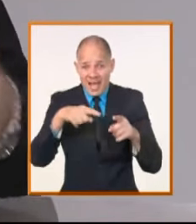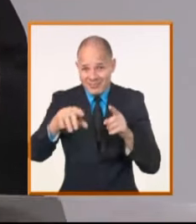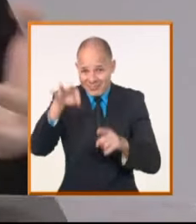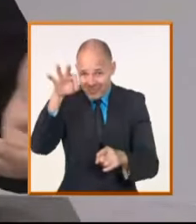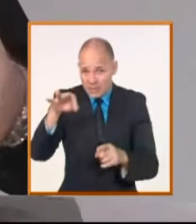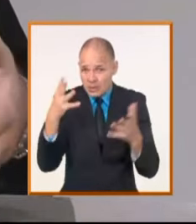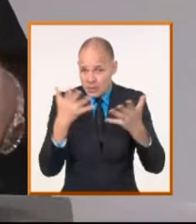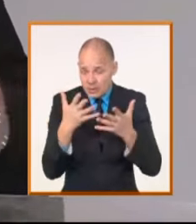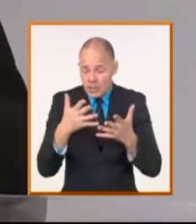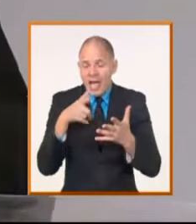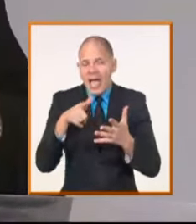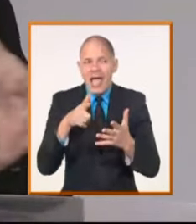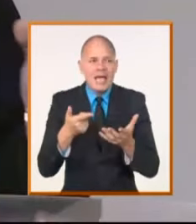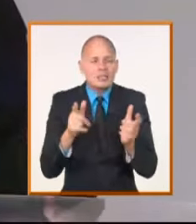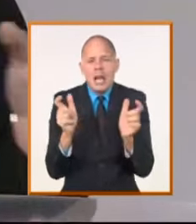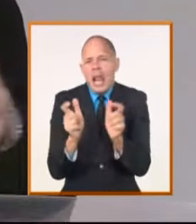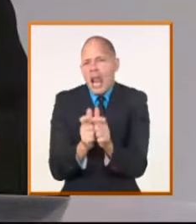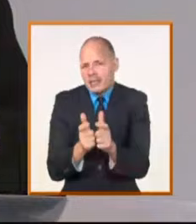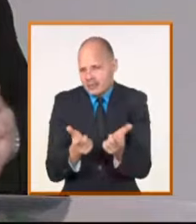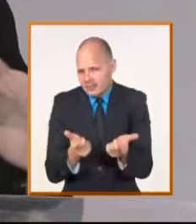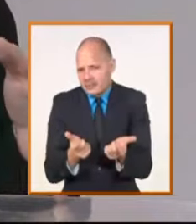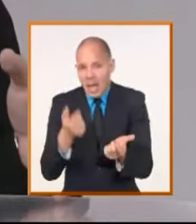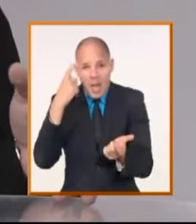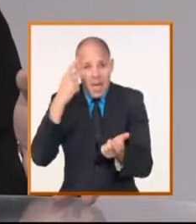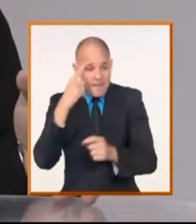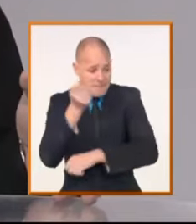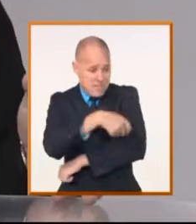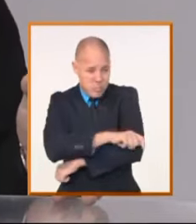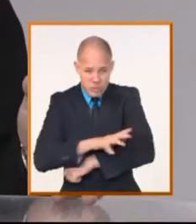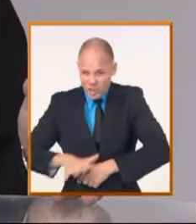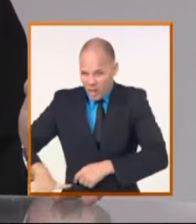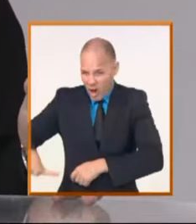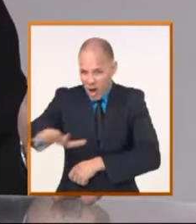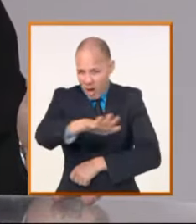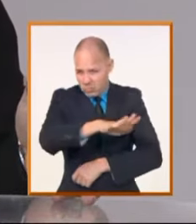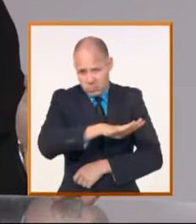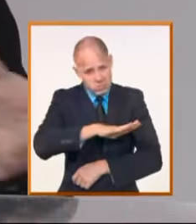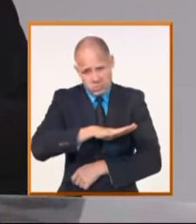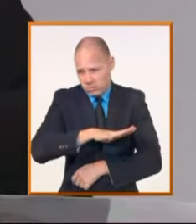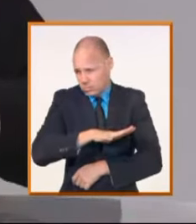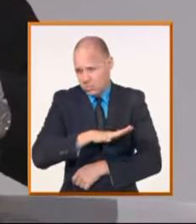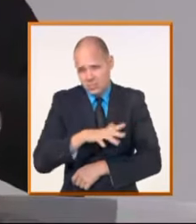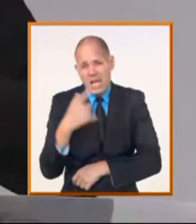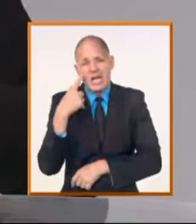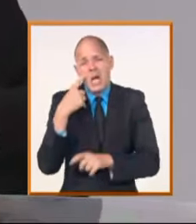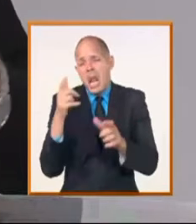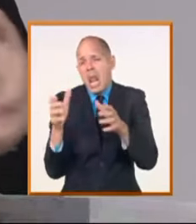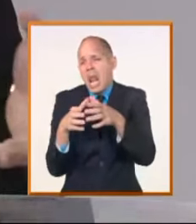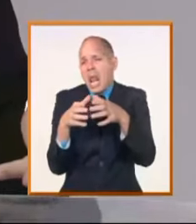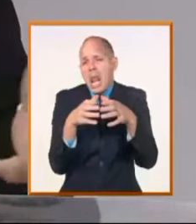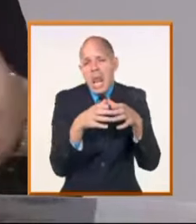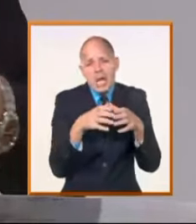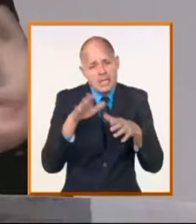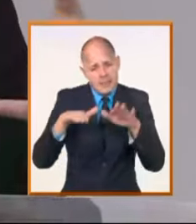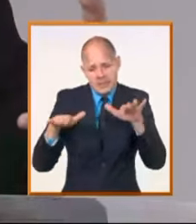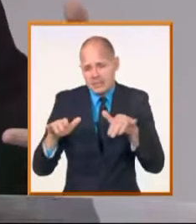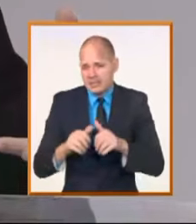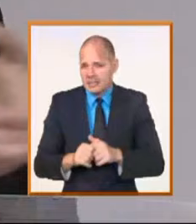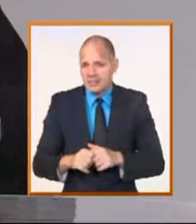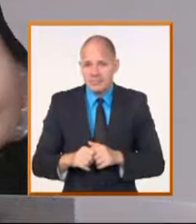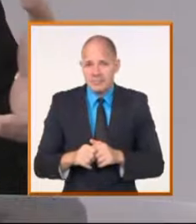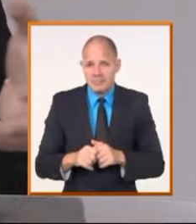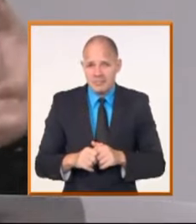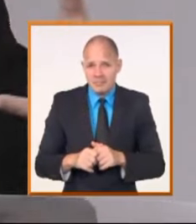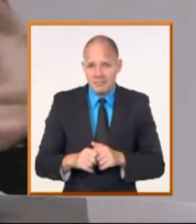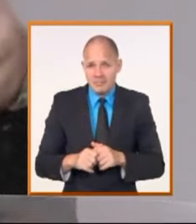que es estructural, es limitada siempre en términos de la capacidad para representar la cantidad de posibles comportamientos de una población electoral de más de